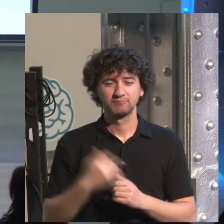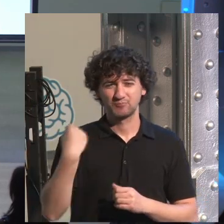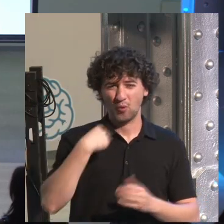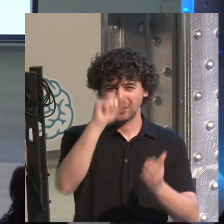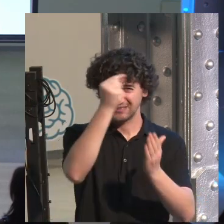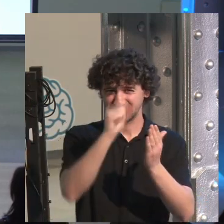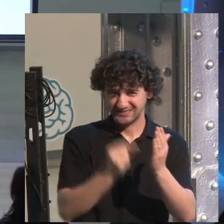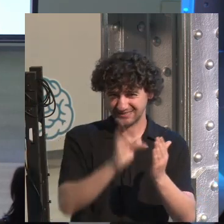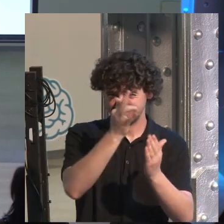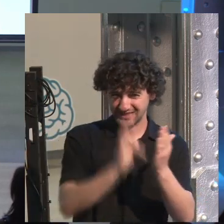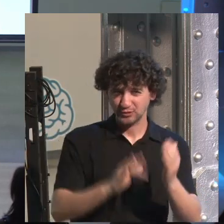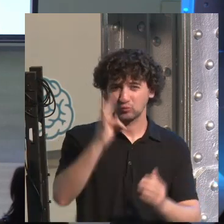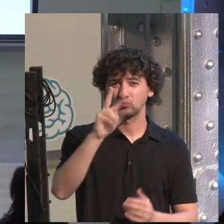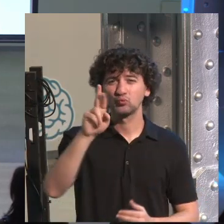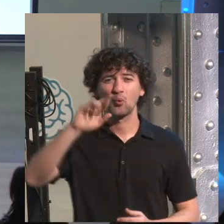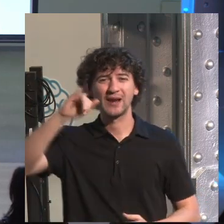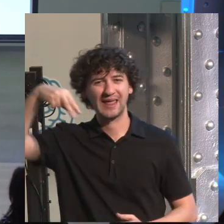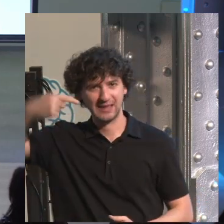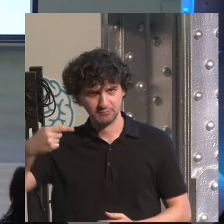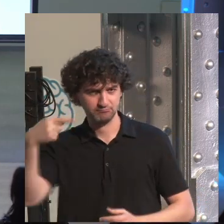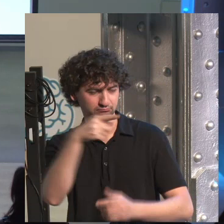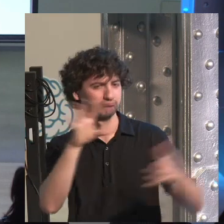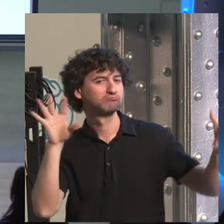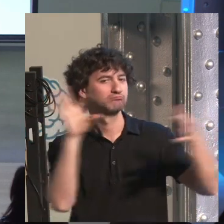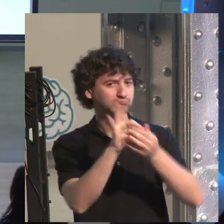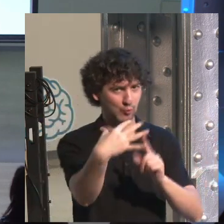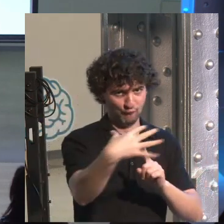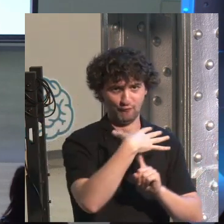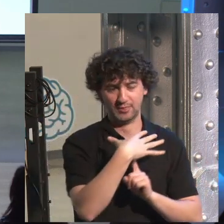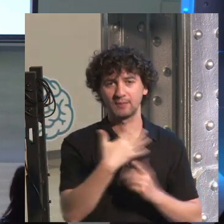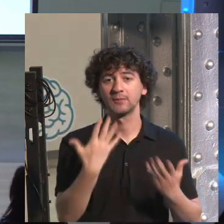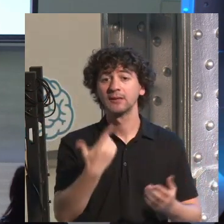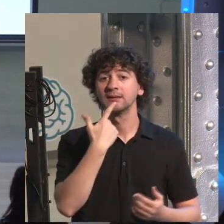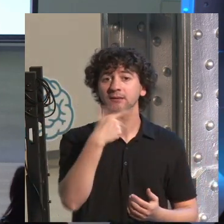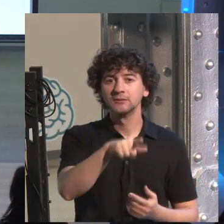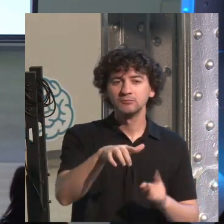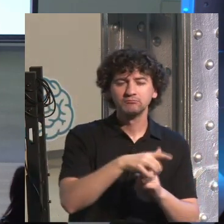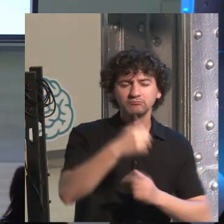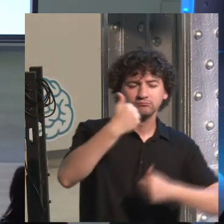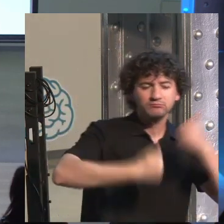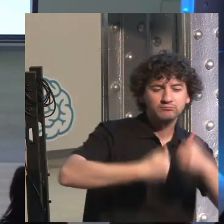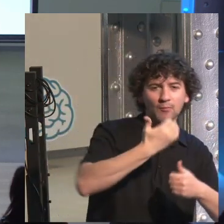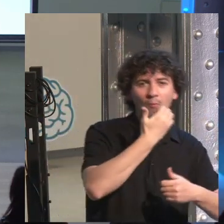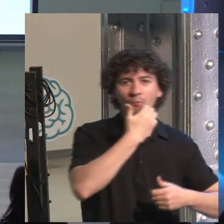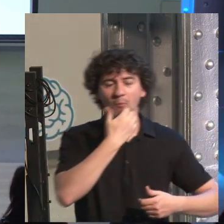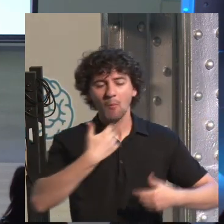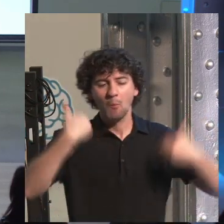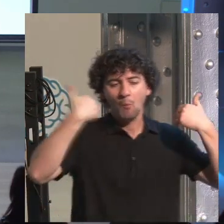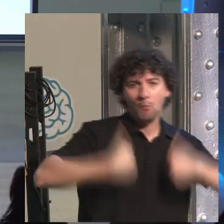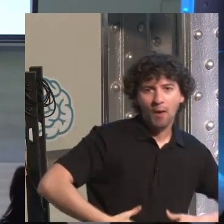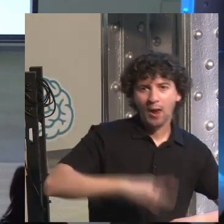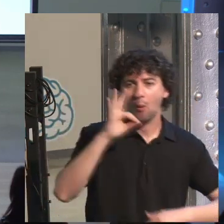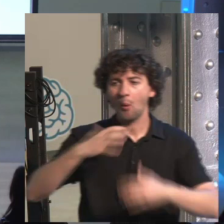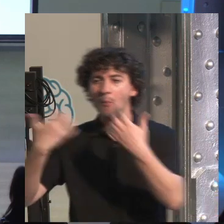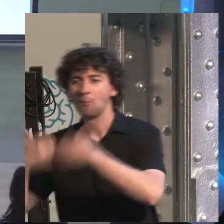Turing, porque Turing, cuando creó el test para diferenciar si era una máquina o era un humano, era una interacción con un